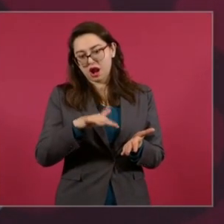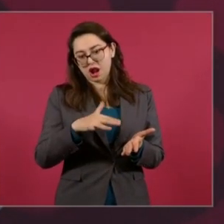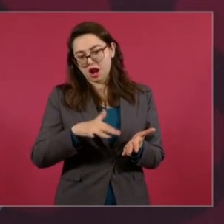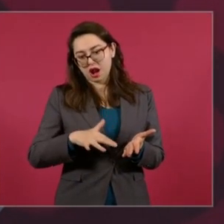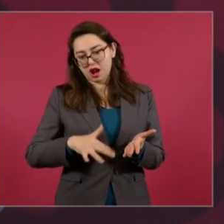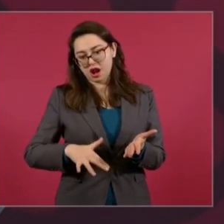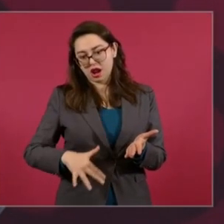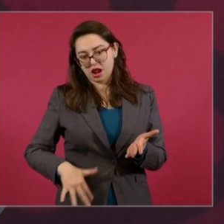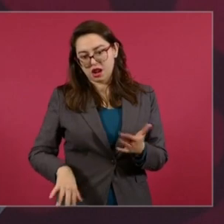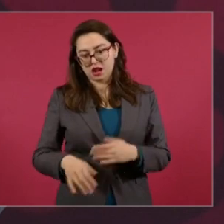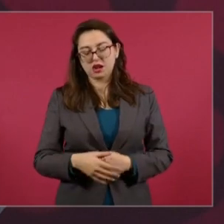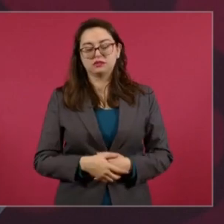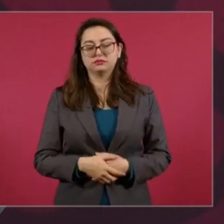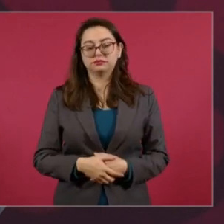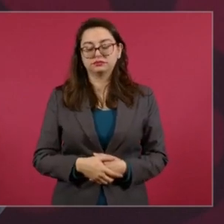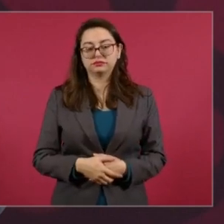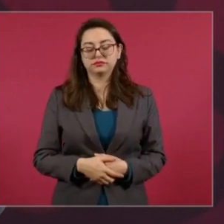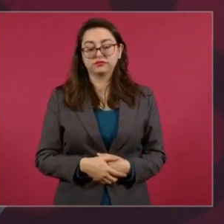Y